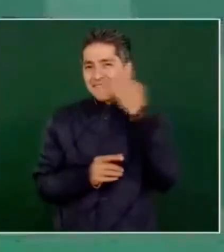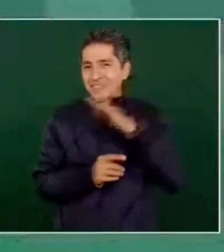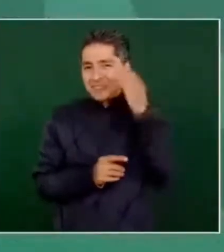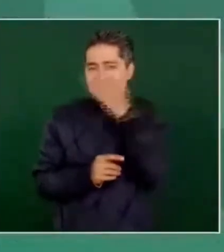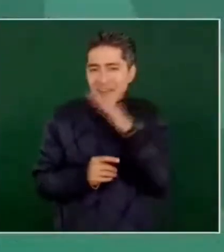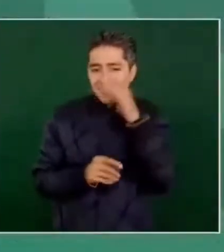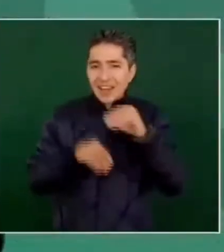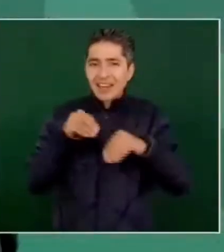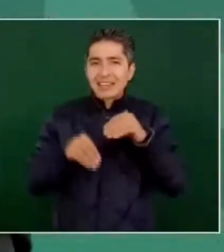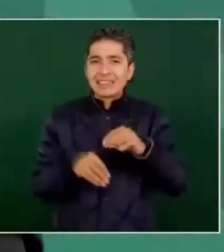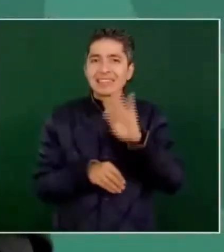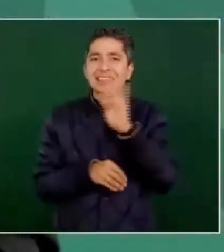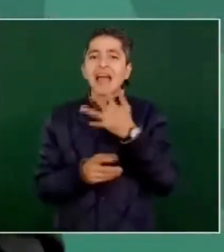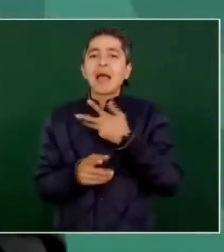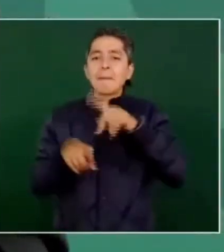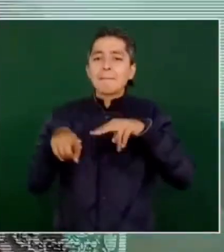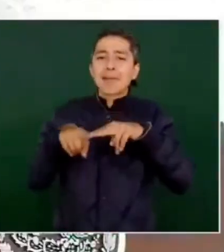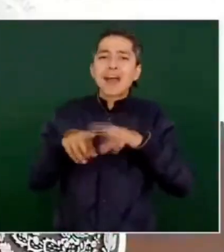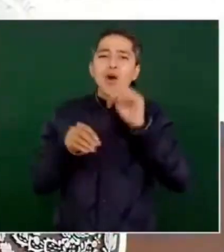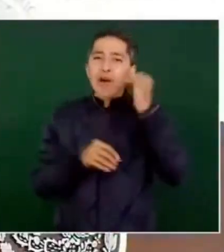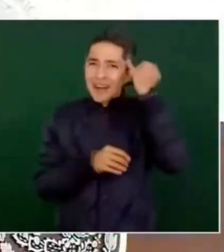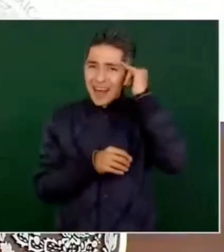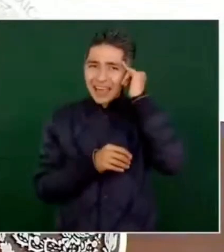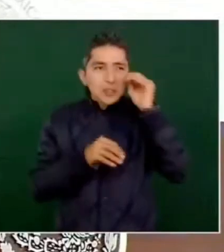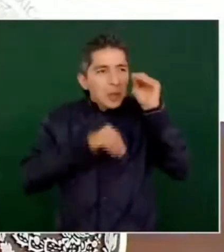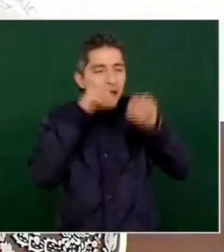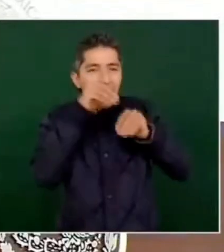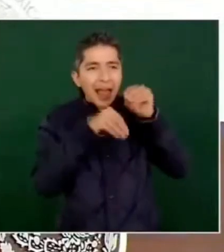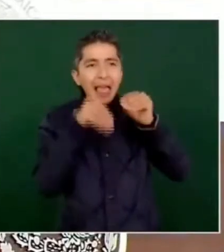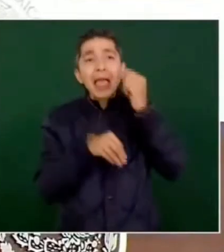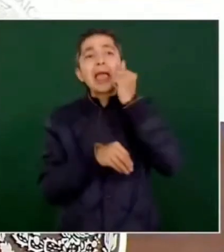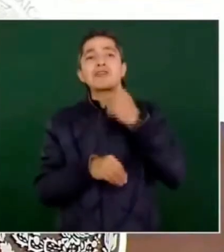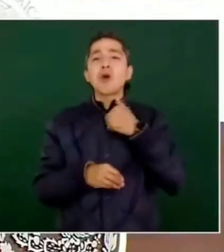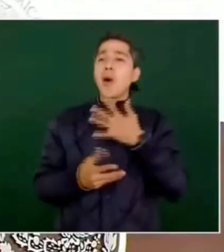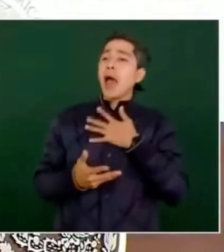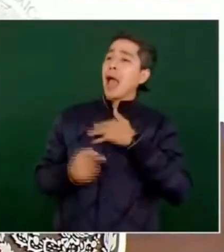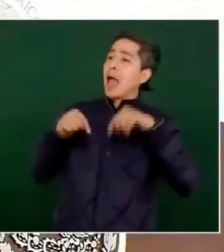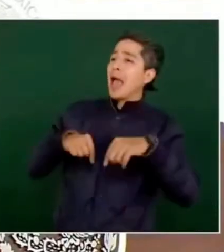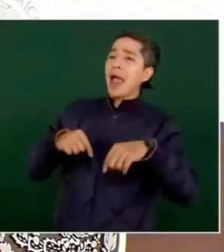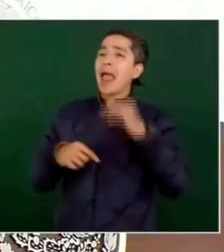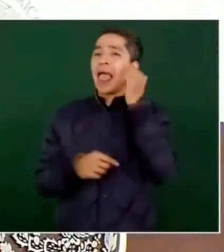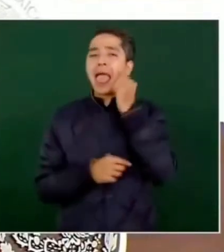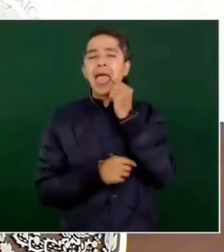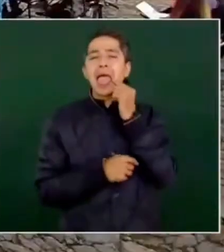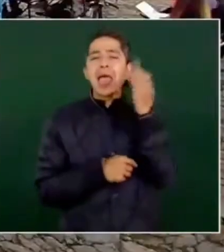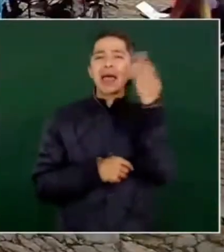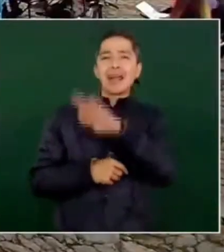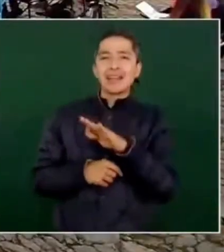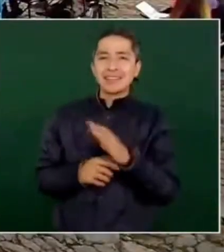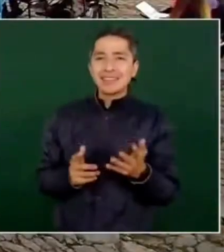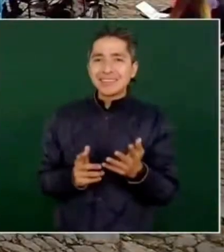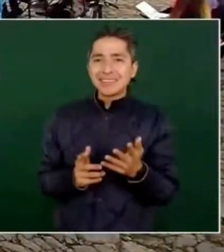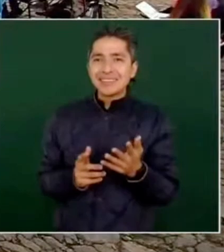en el Parque Hundido, ¿sí?, o en su rancho, allá en su